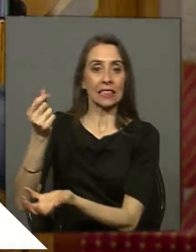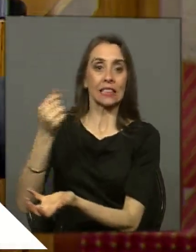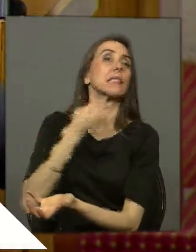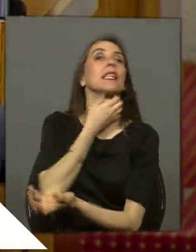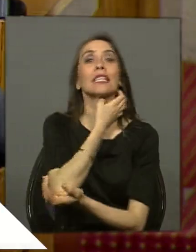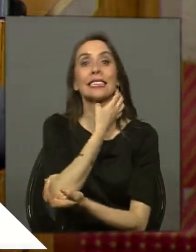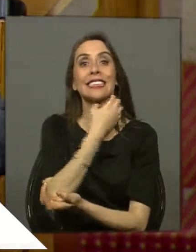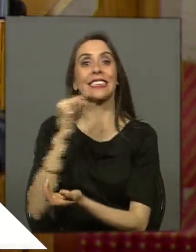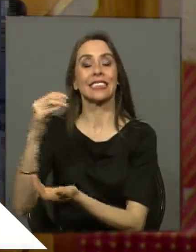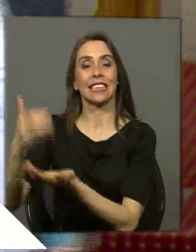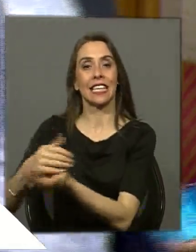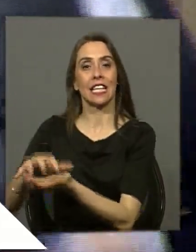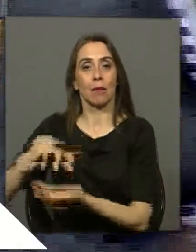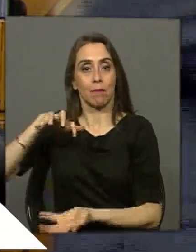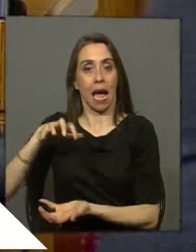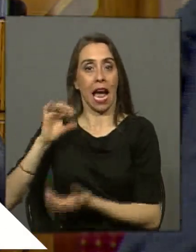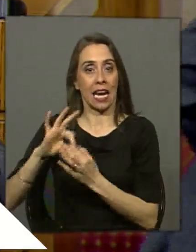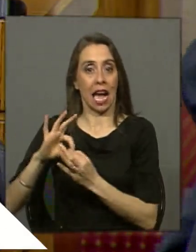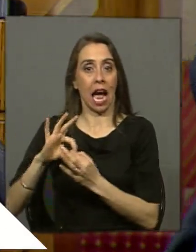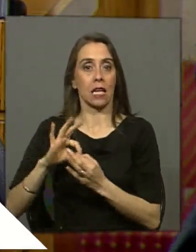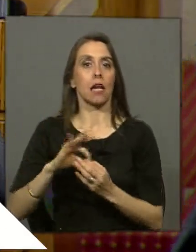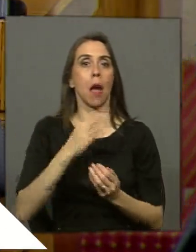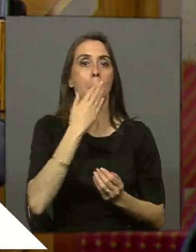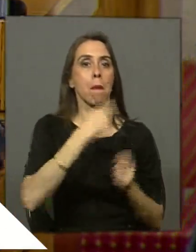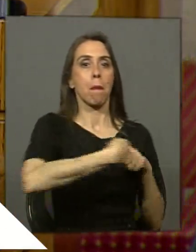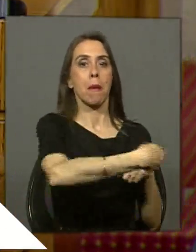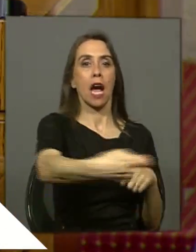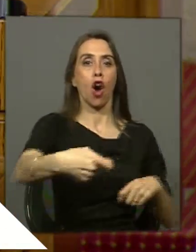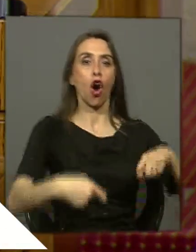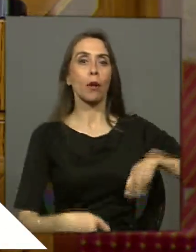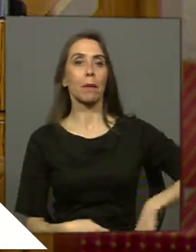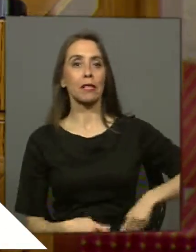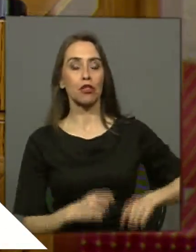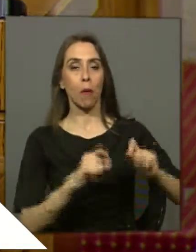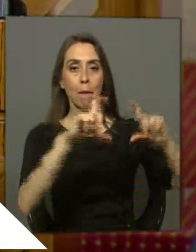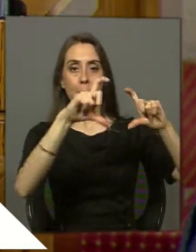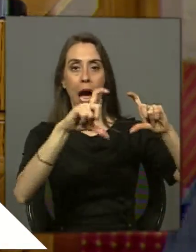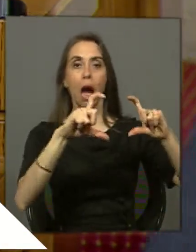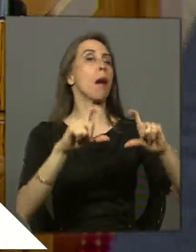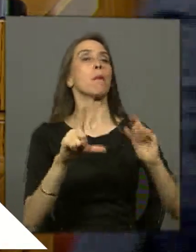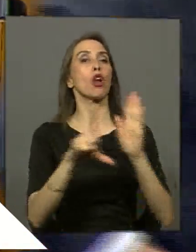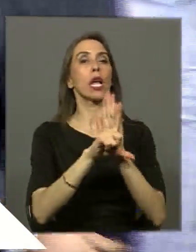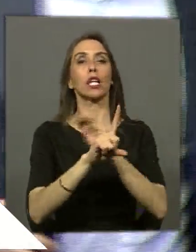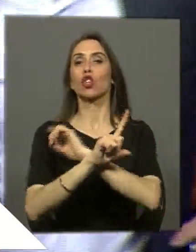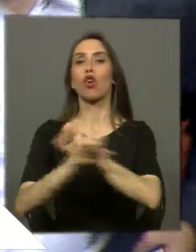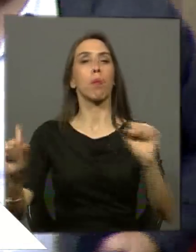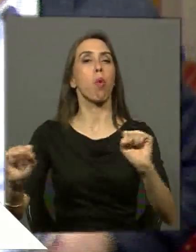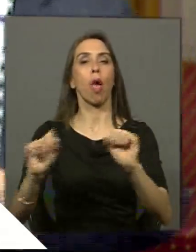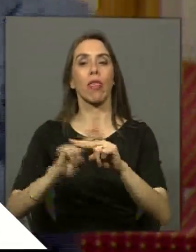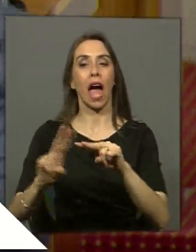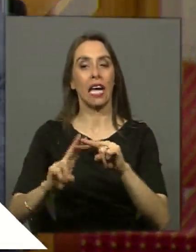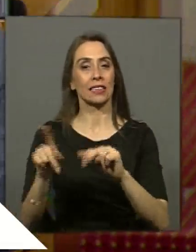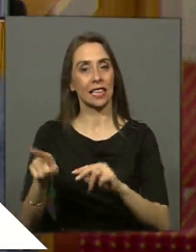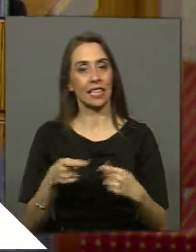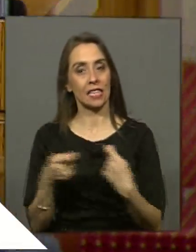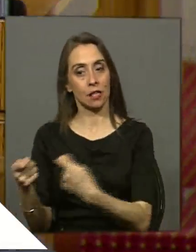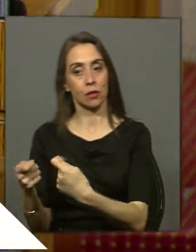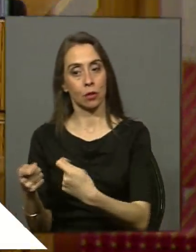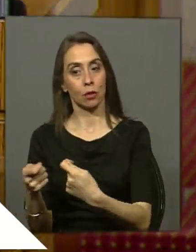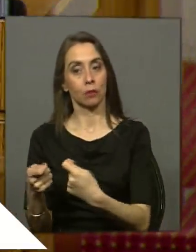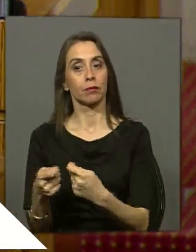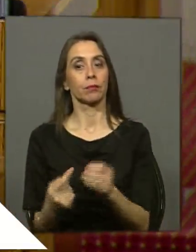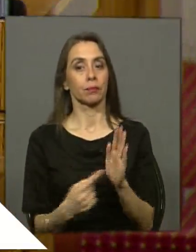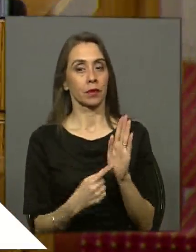mejorar el nivel de las pensiones pero hoy día no pueden hacerlo este proyecto de ley y en esto